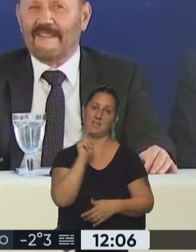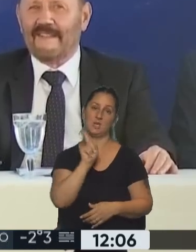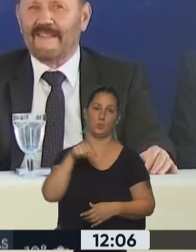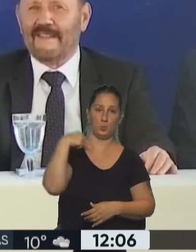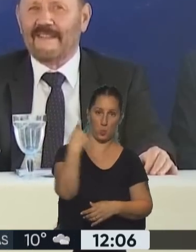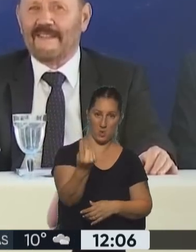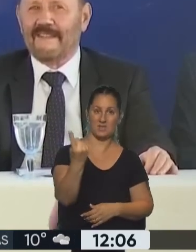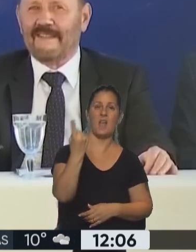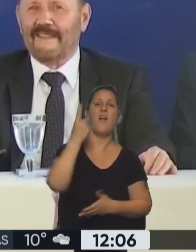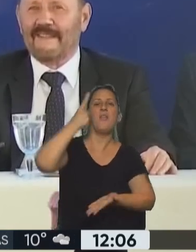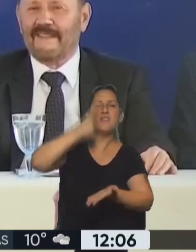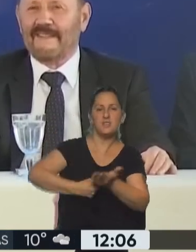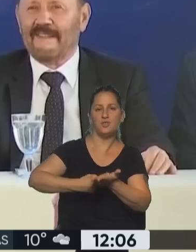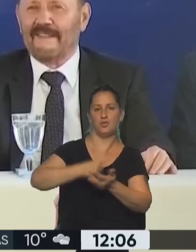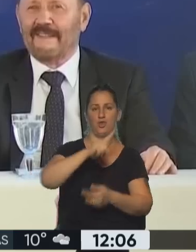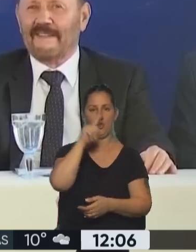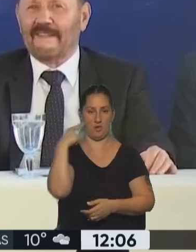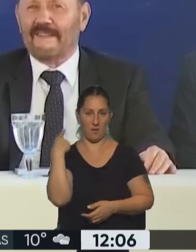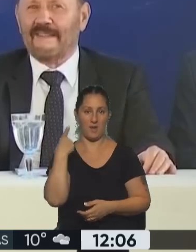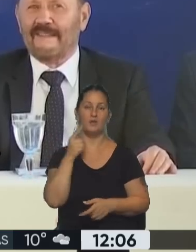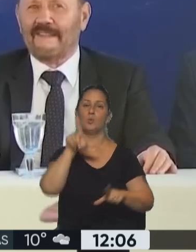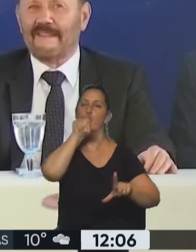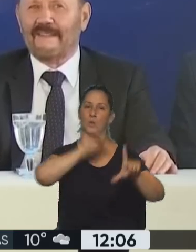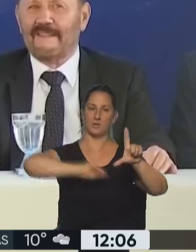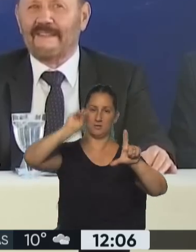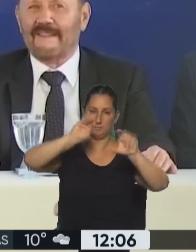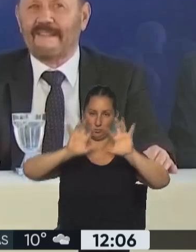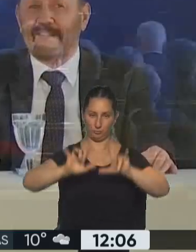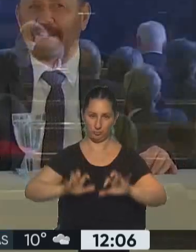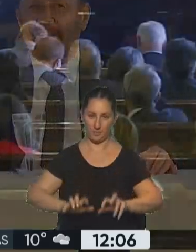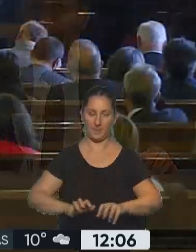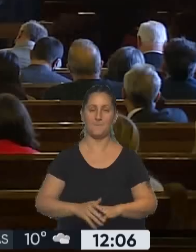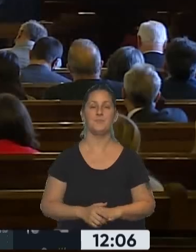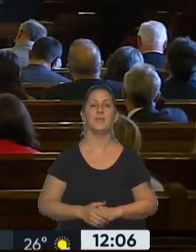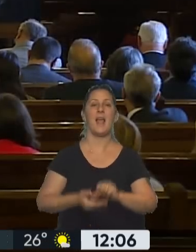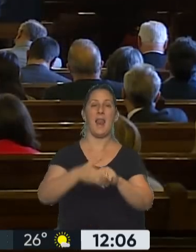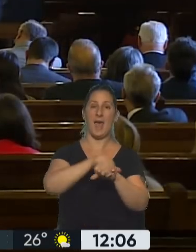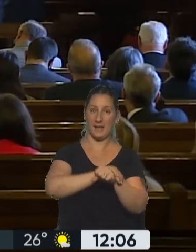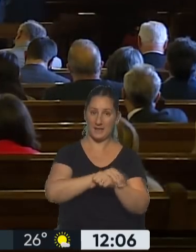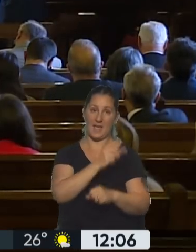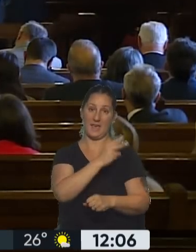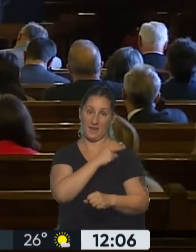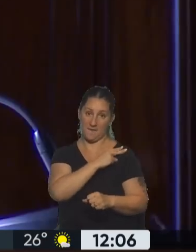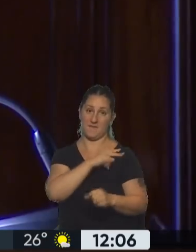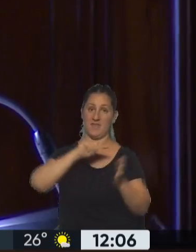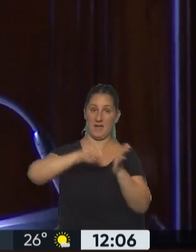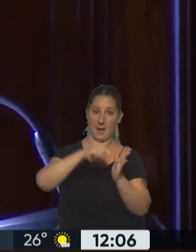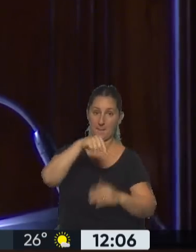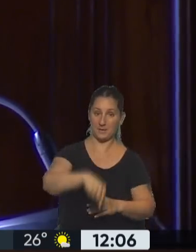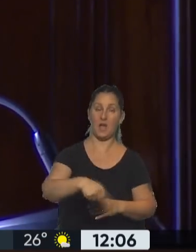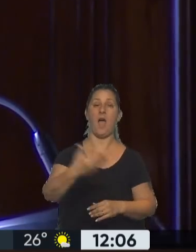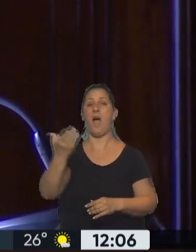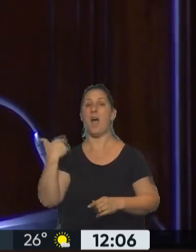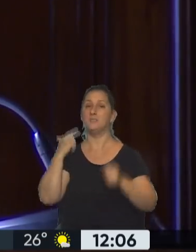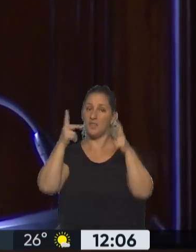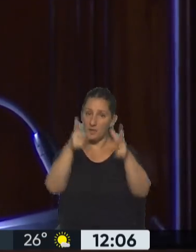adoptada por el Gobierno Nacional a través de este tuit del presidente Alberto Fernández. Recordemos que Horacio Rodríguez Larreta, el jefe de gobierno porteño, había anticipado